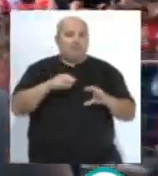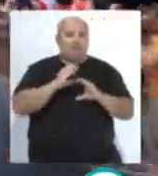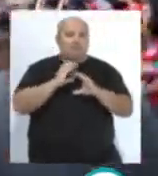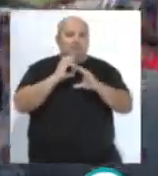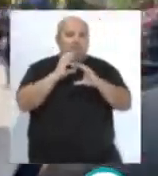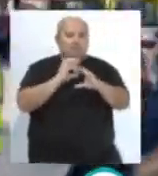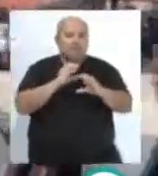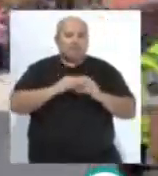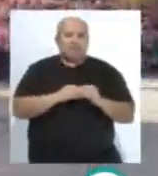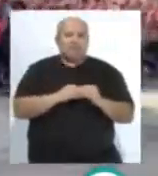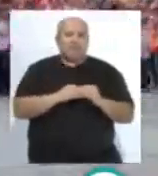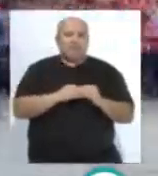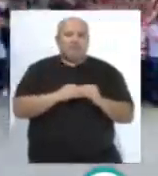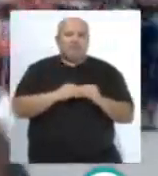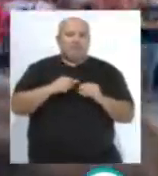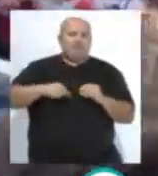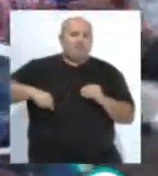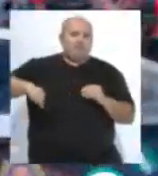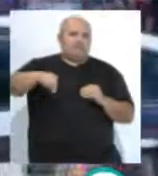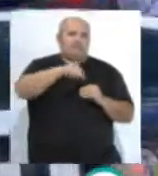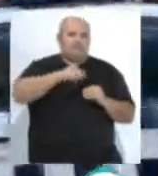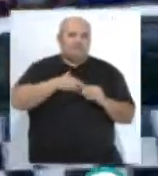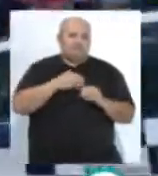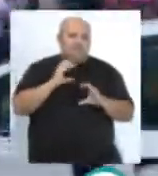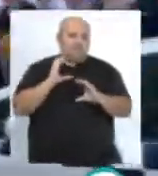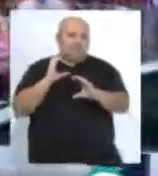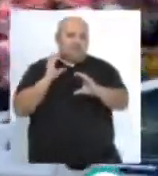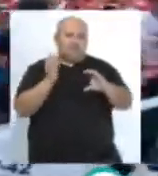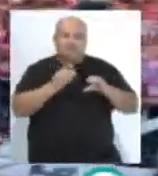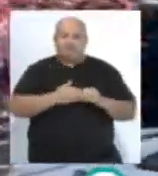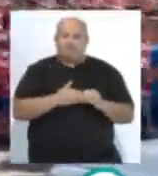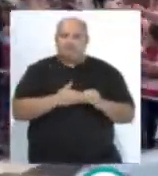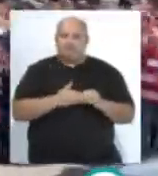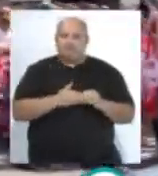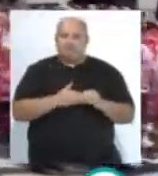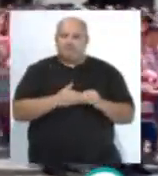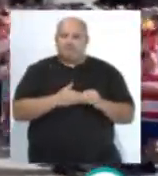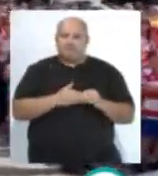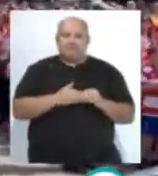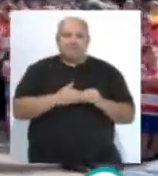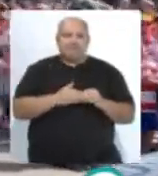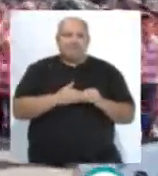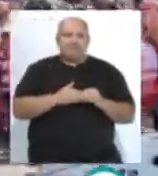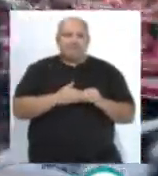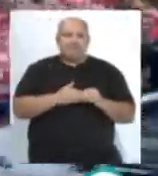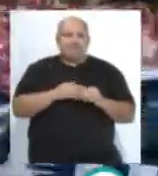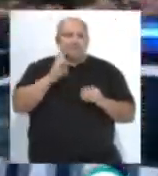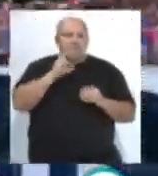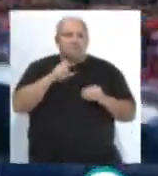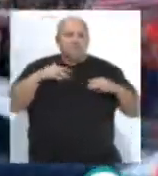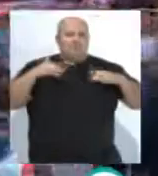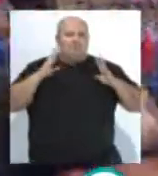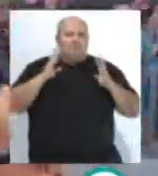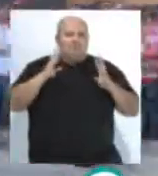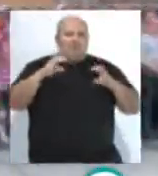mismo sitio, pero decidieron dar una vuelta y donde no había menos gente. Pero vemos a